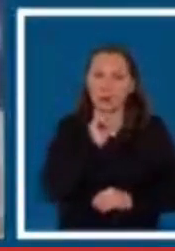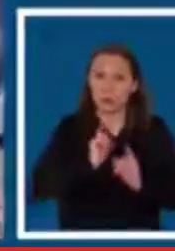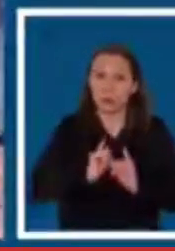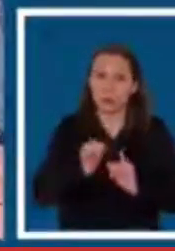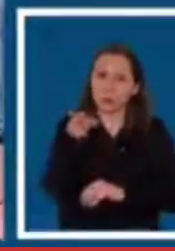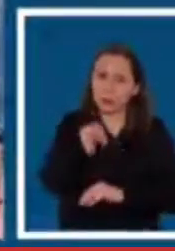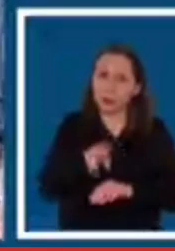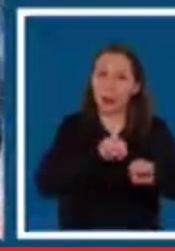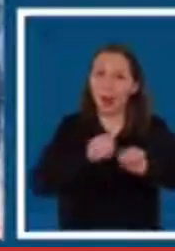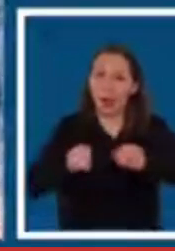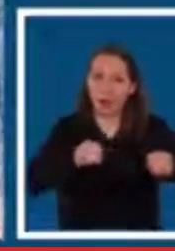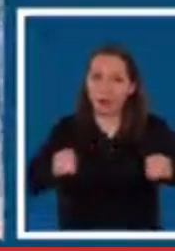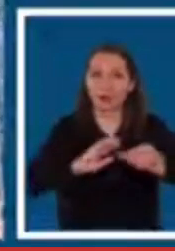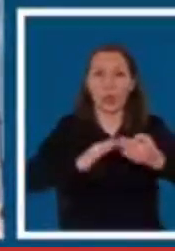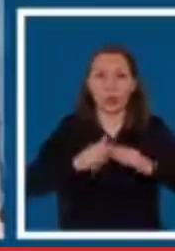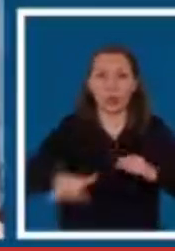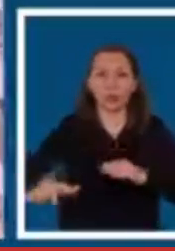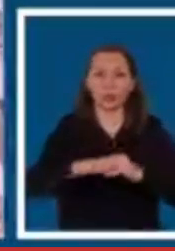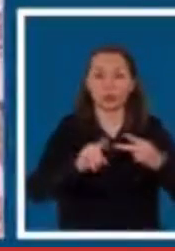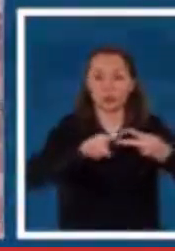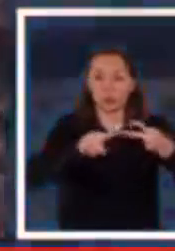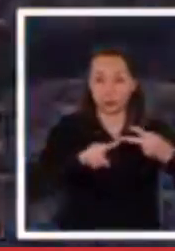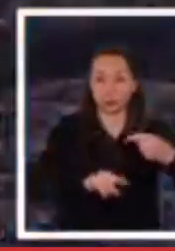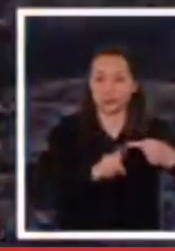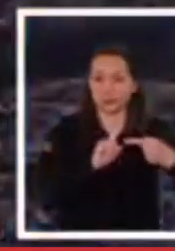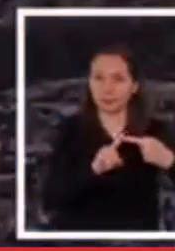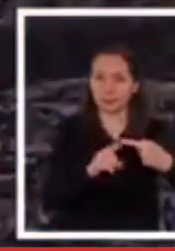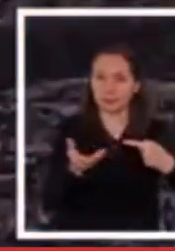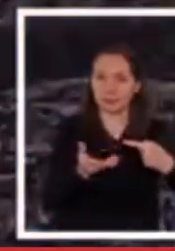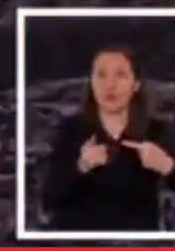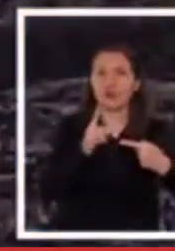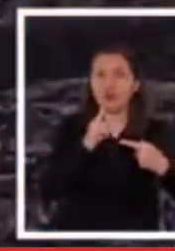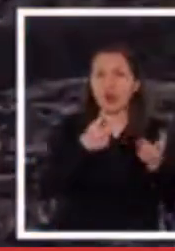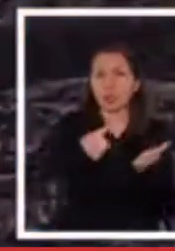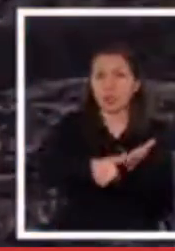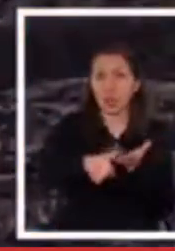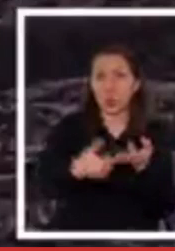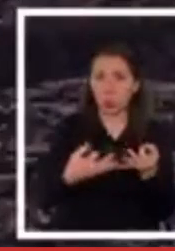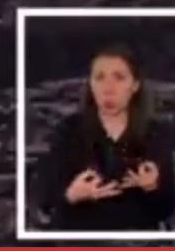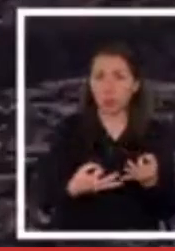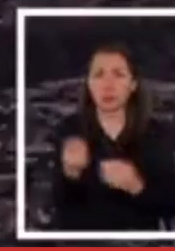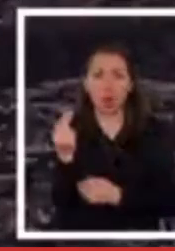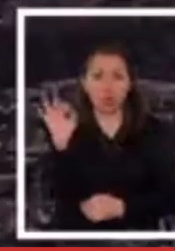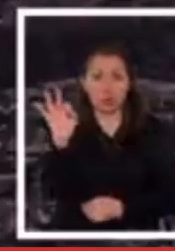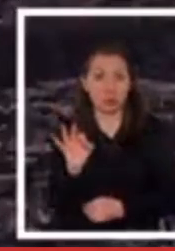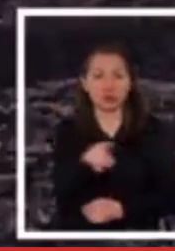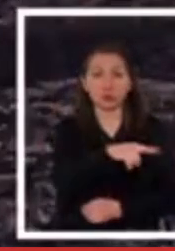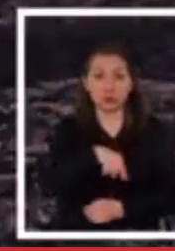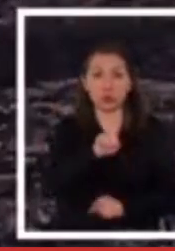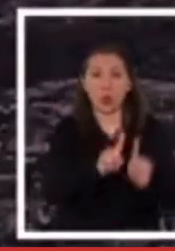insistir en el llamado a las comunidades a dos aspectos uno a quienes tienen seguro alrededor del 12%